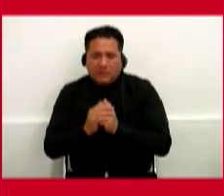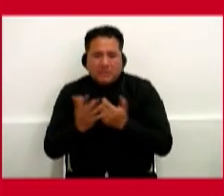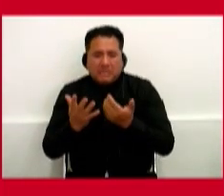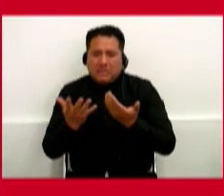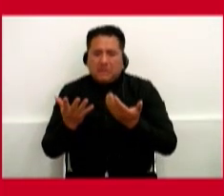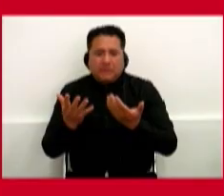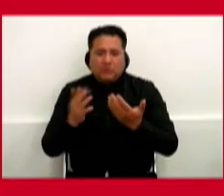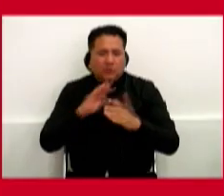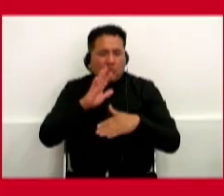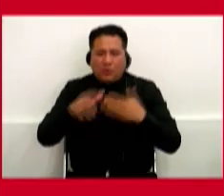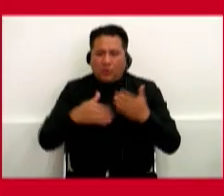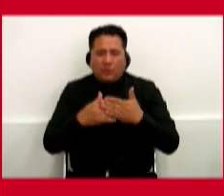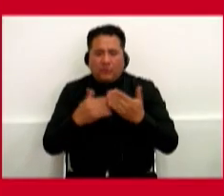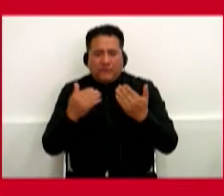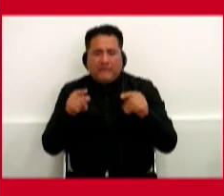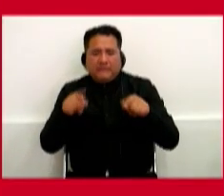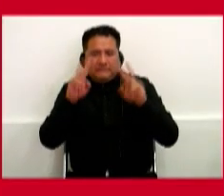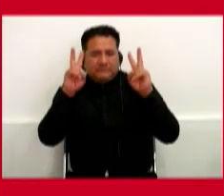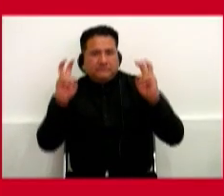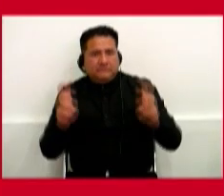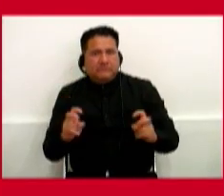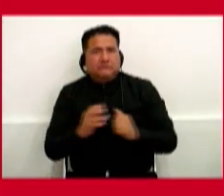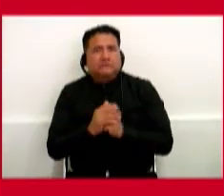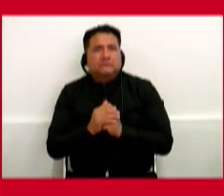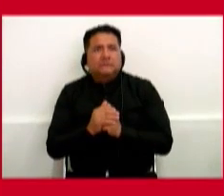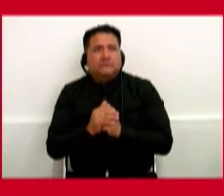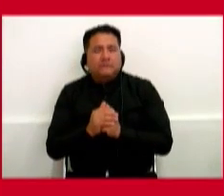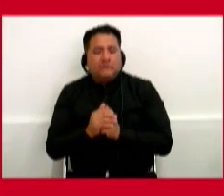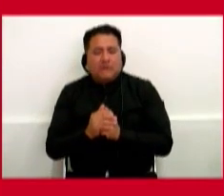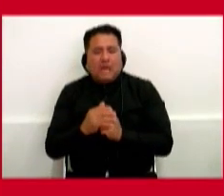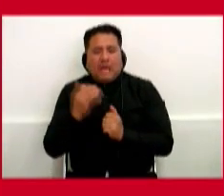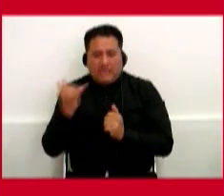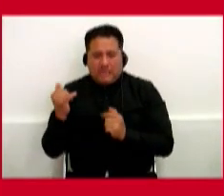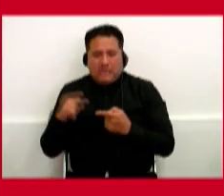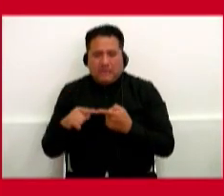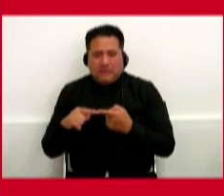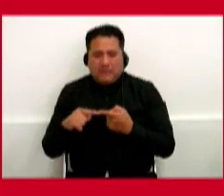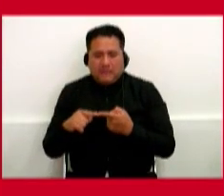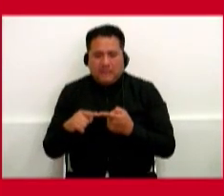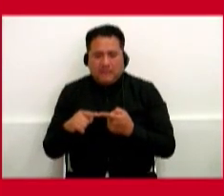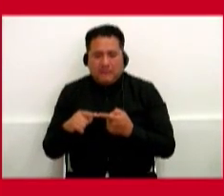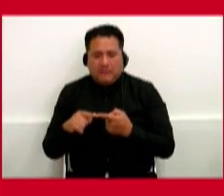quizás, todos estos temas. Entonces, haciendo